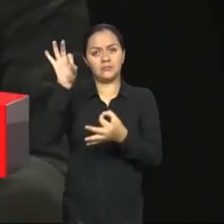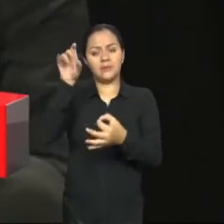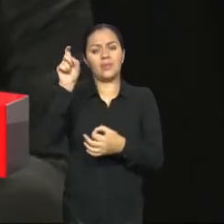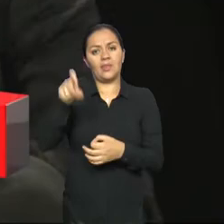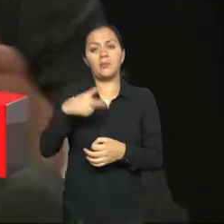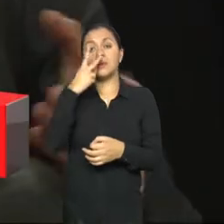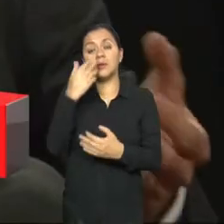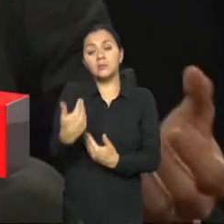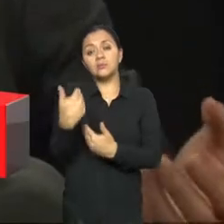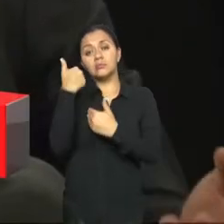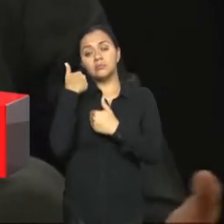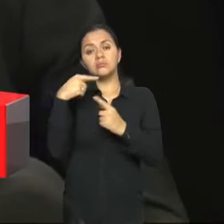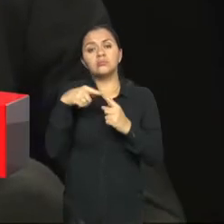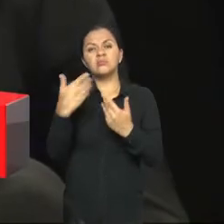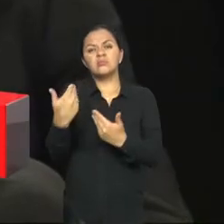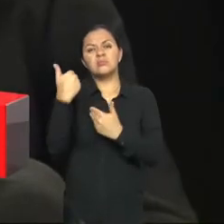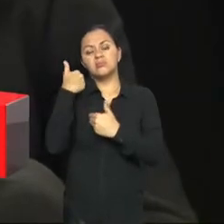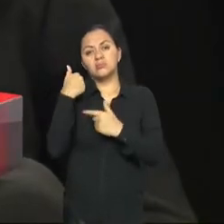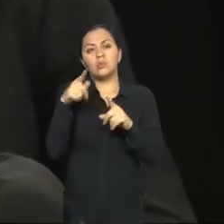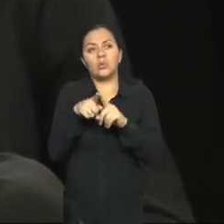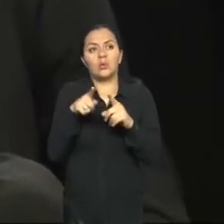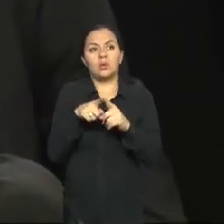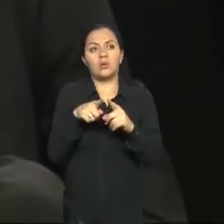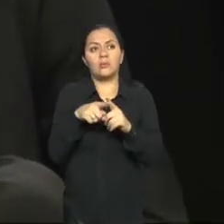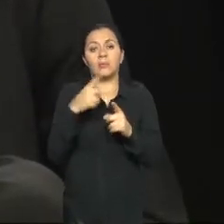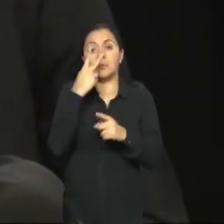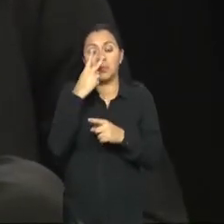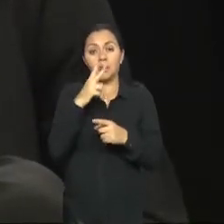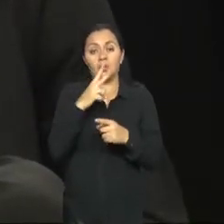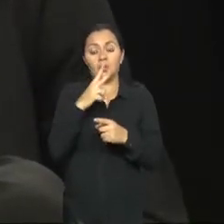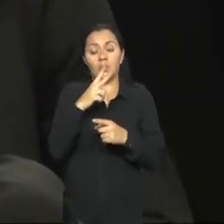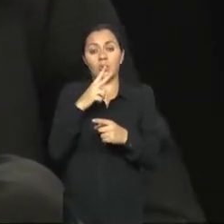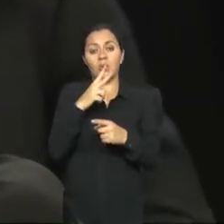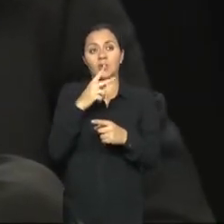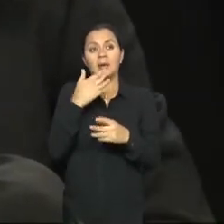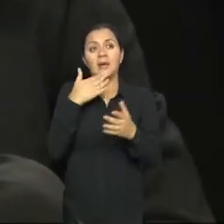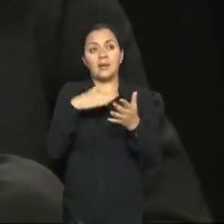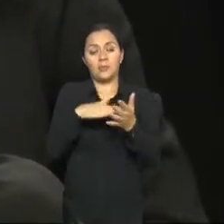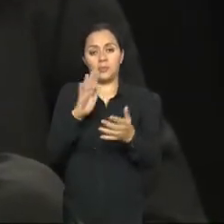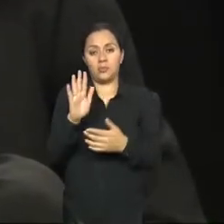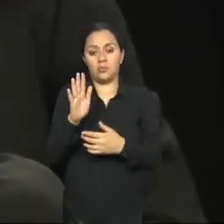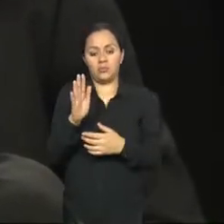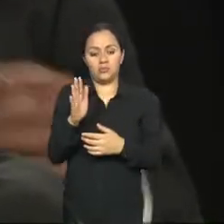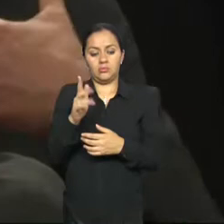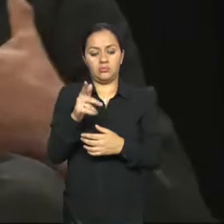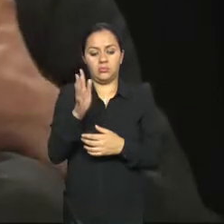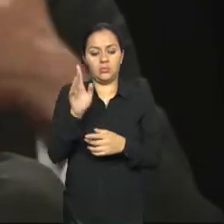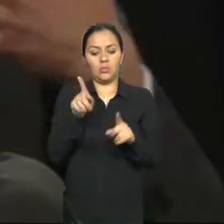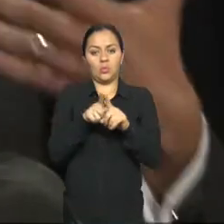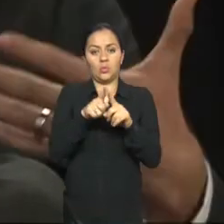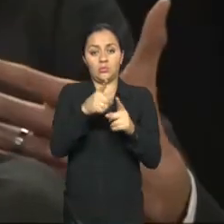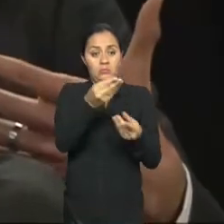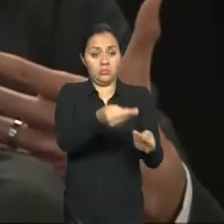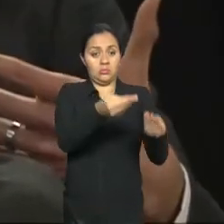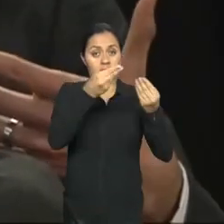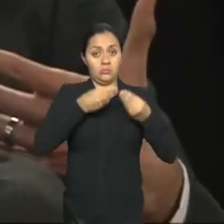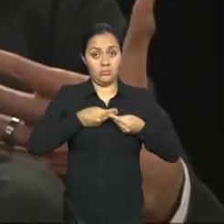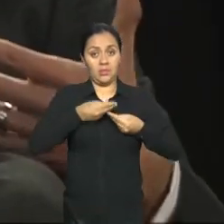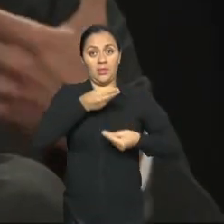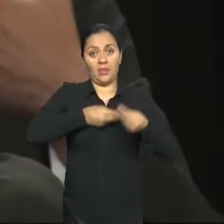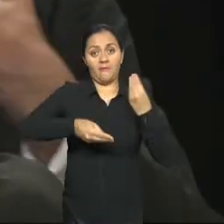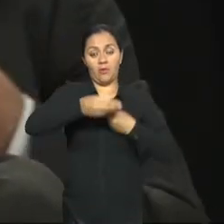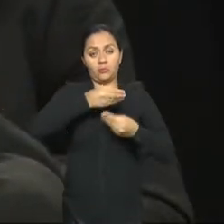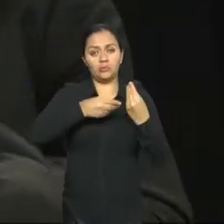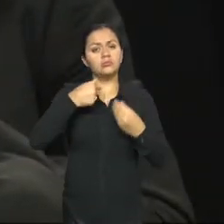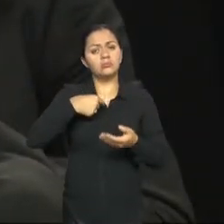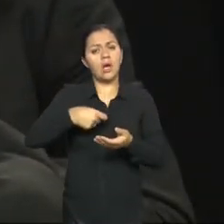por parte de una notarización, como tal como lo mencionas. Pero si es que, digamos, Javier, que soy tú me quieres hacer el trámite de devolución, tú